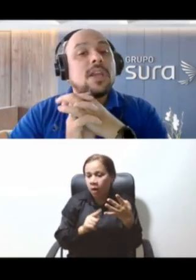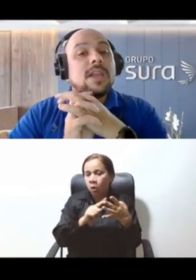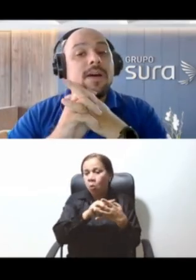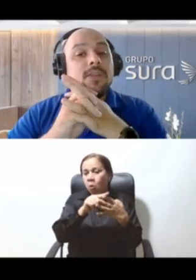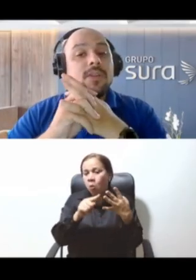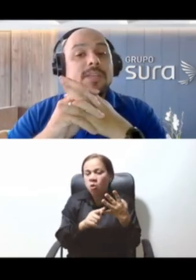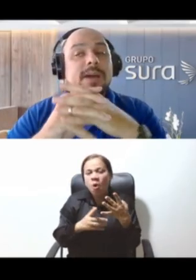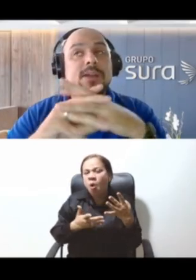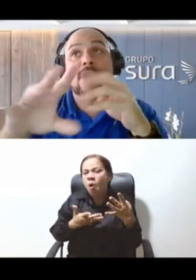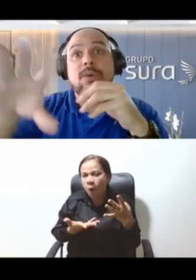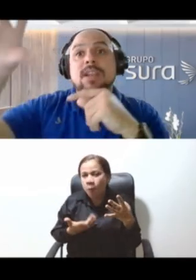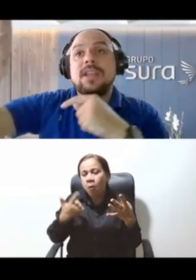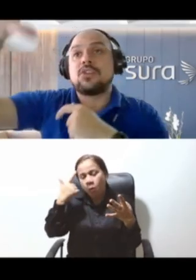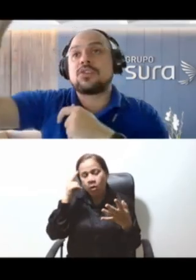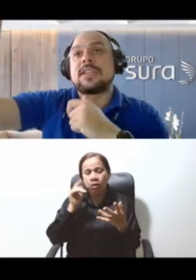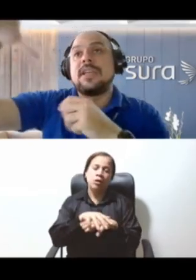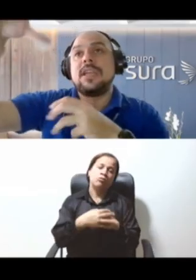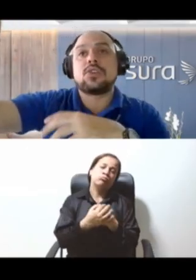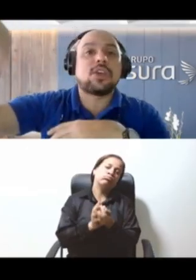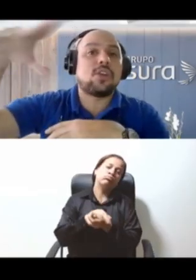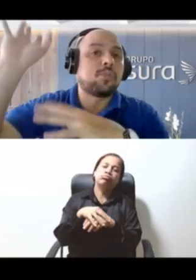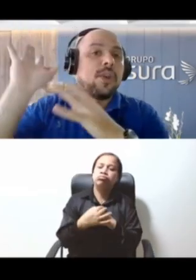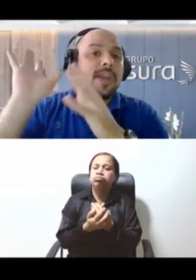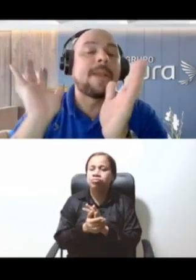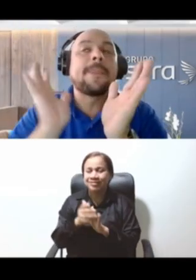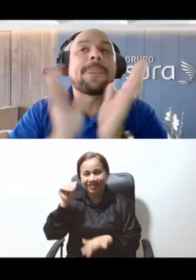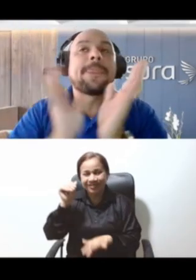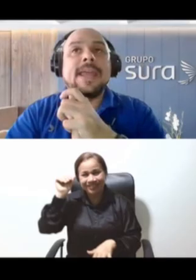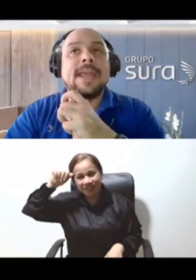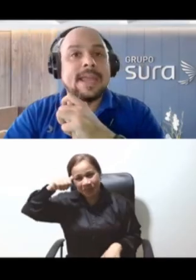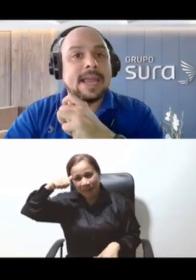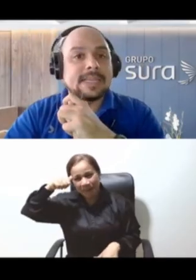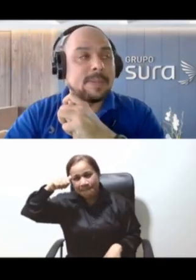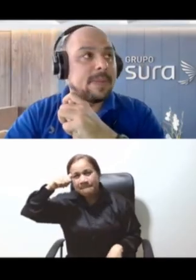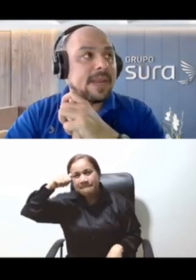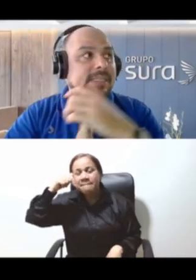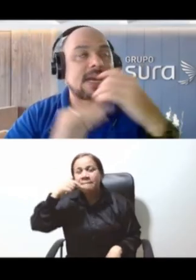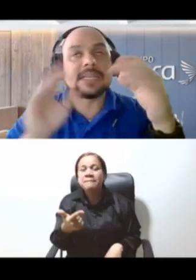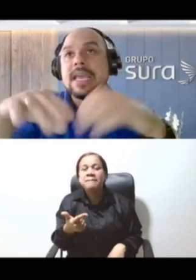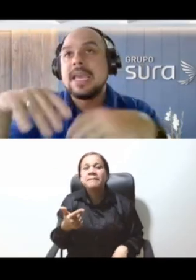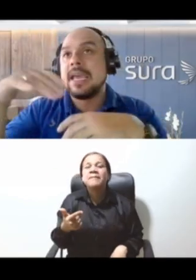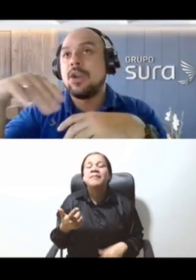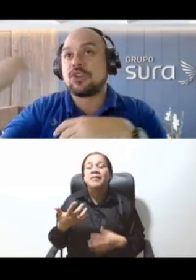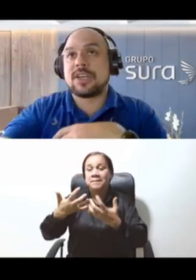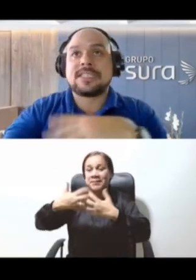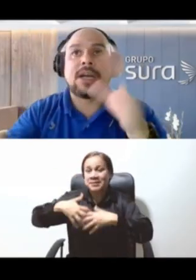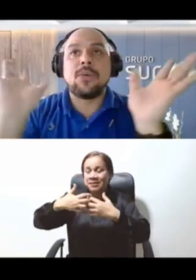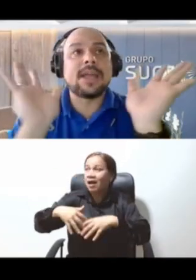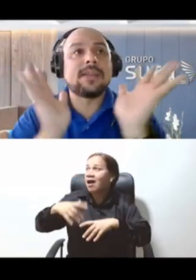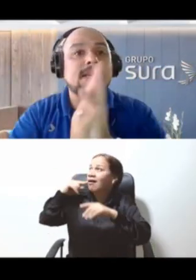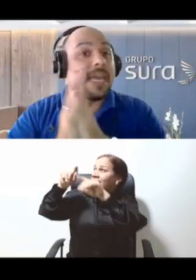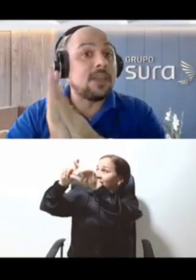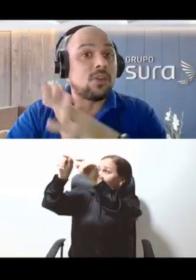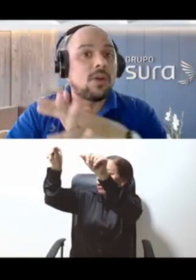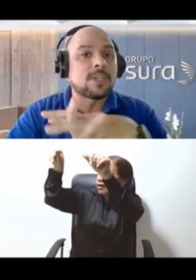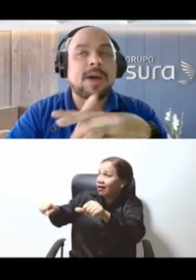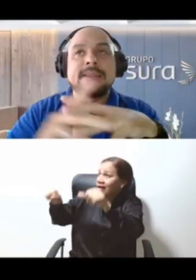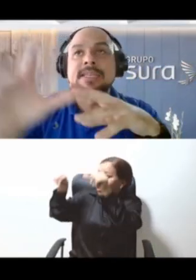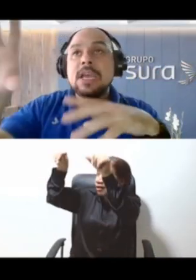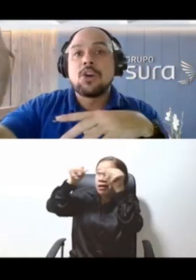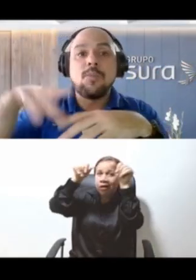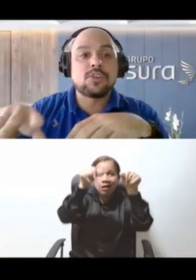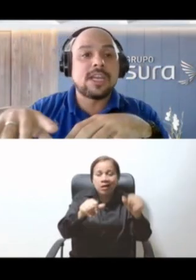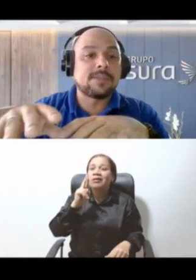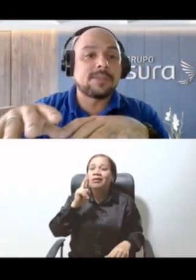de nosotros lavarnos las manos. Y acuerden de esos cartelitos que nos ponían en las empresas, en los restaurantes, en